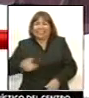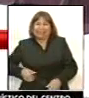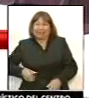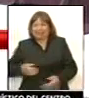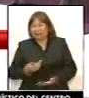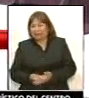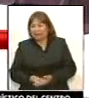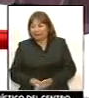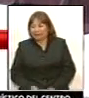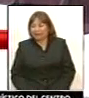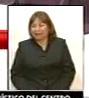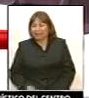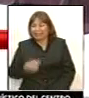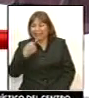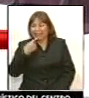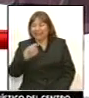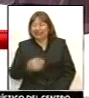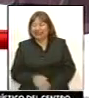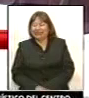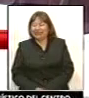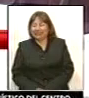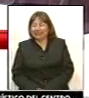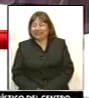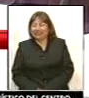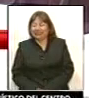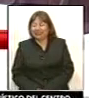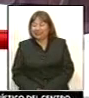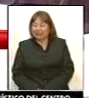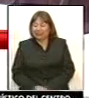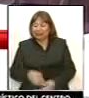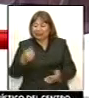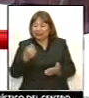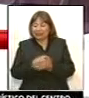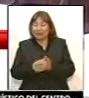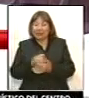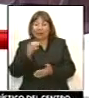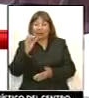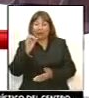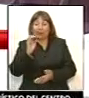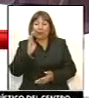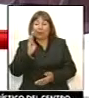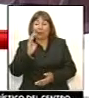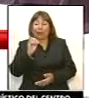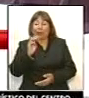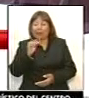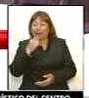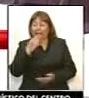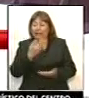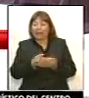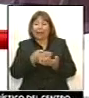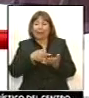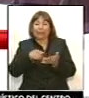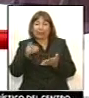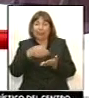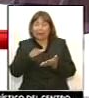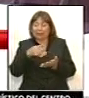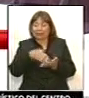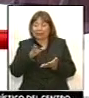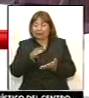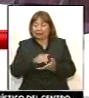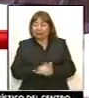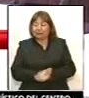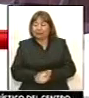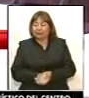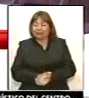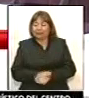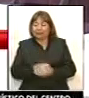Como ha dicho Vitocho, ahorita nos cierran y por ahí hay un golpe. Obama es el presidente que más ha deportado a extranjeros.